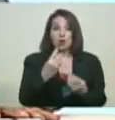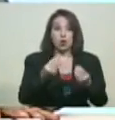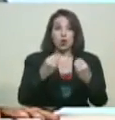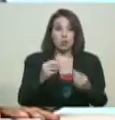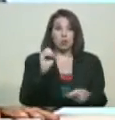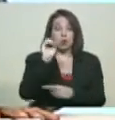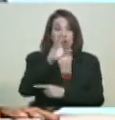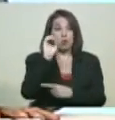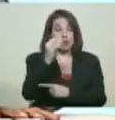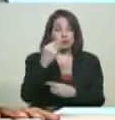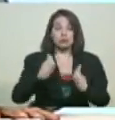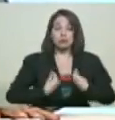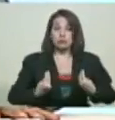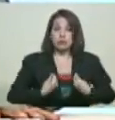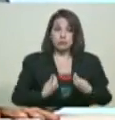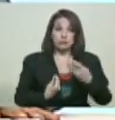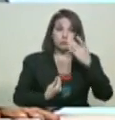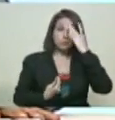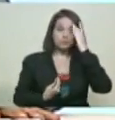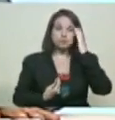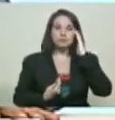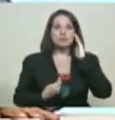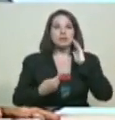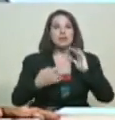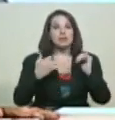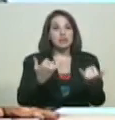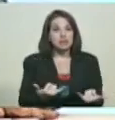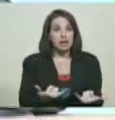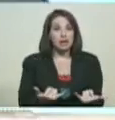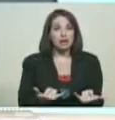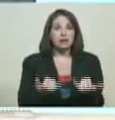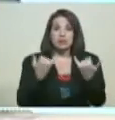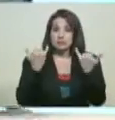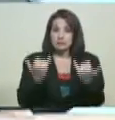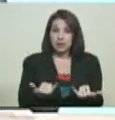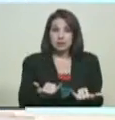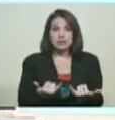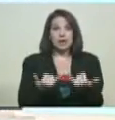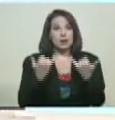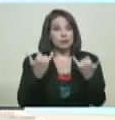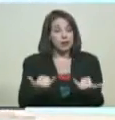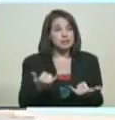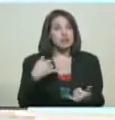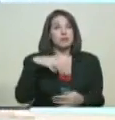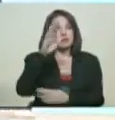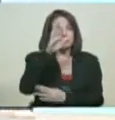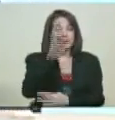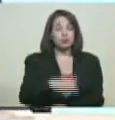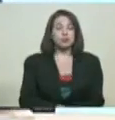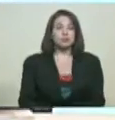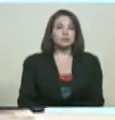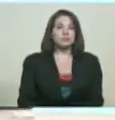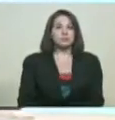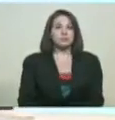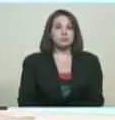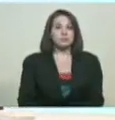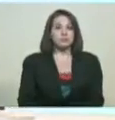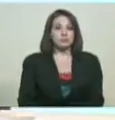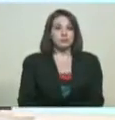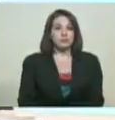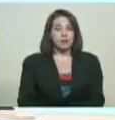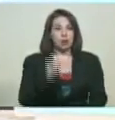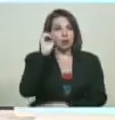vivo congreso delia para elia y para el futuro un congreso que debe llegar al